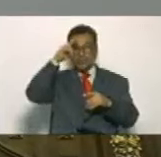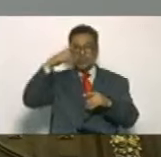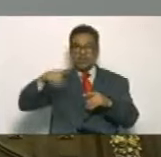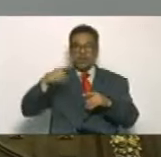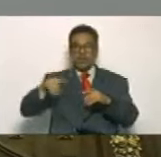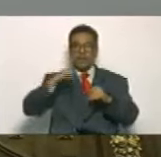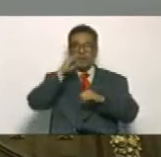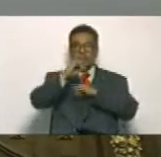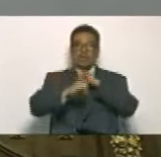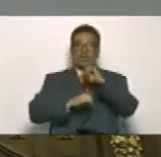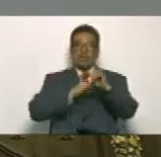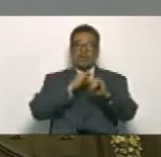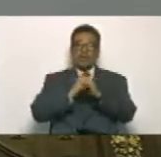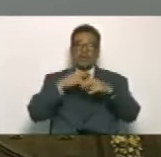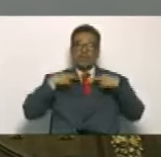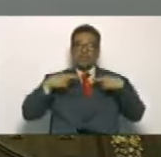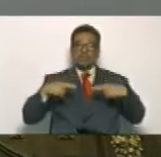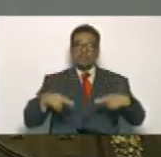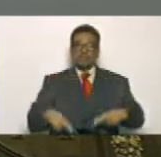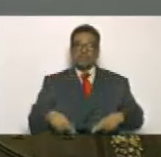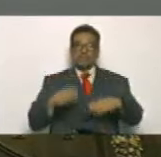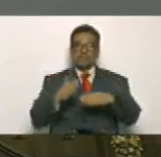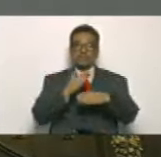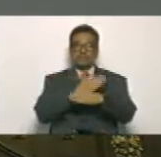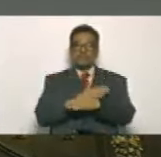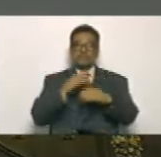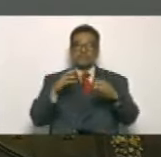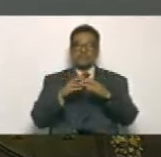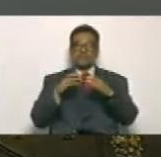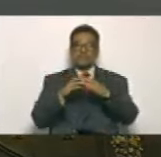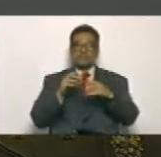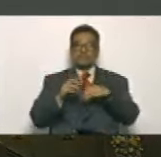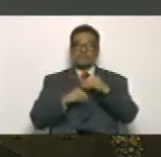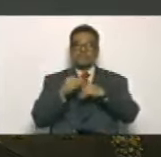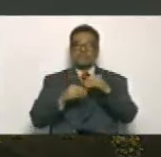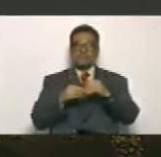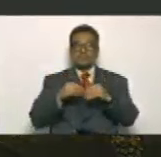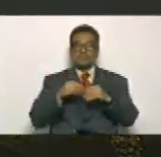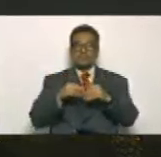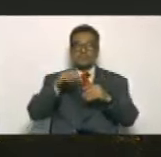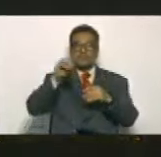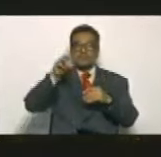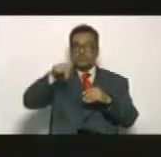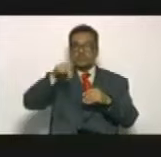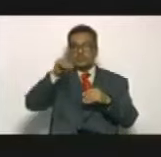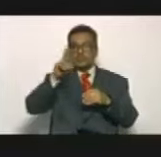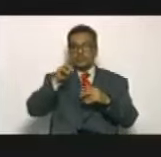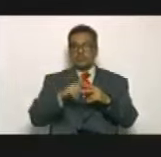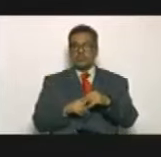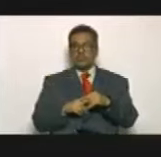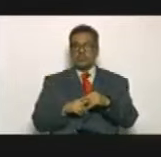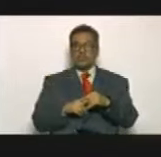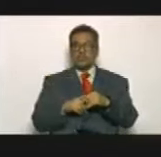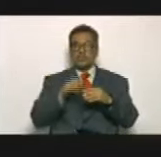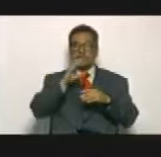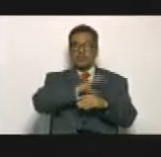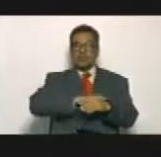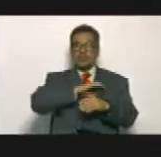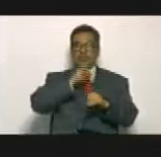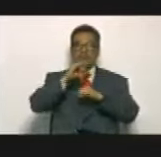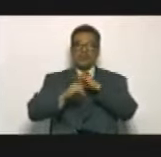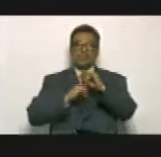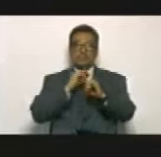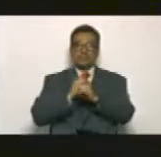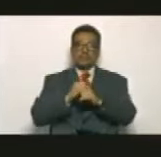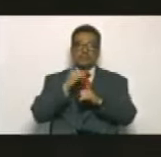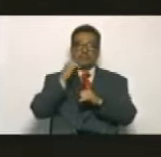derecho internacional humanitario ante los entes correspondientes, la ONU, Tribunal de la Haya, el Comité Internacional de